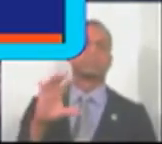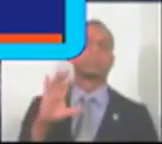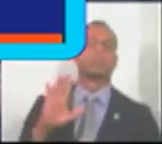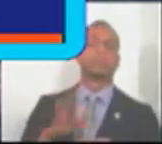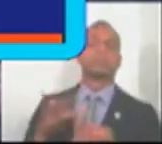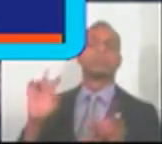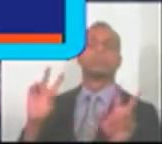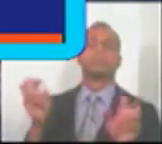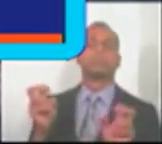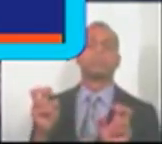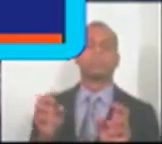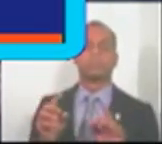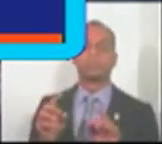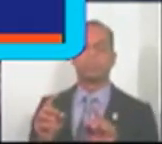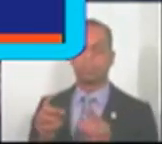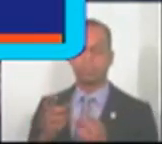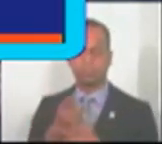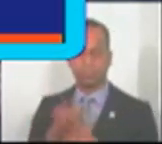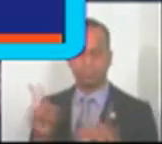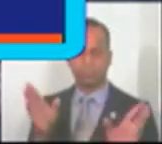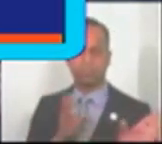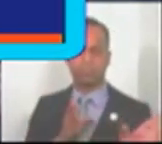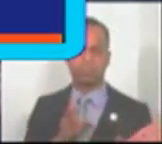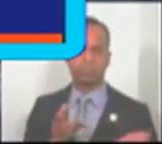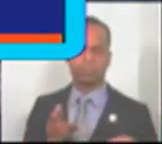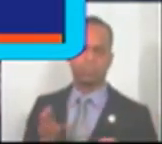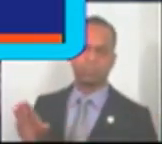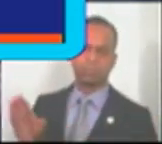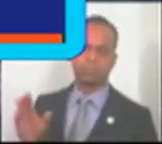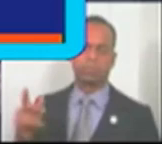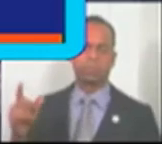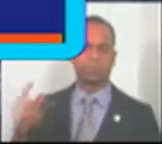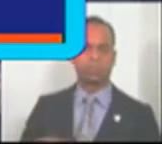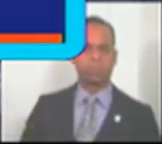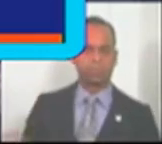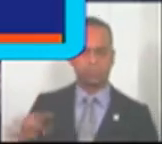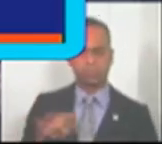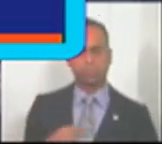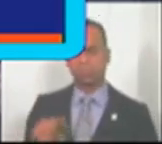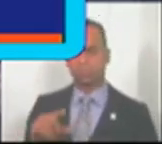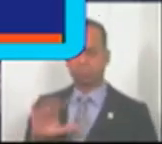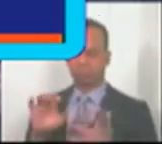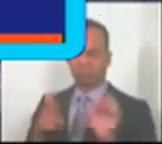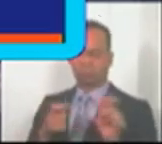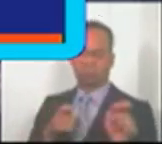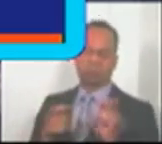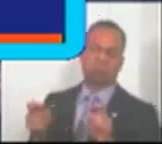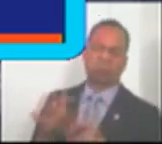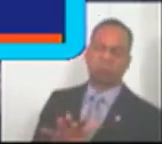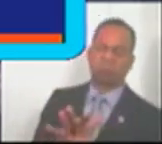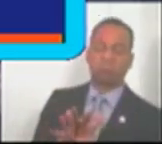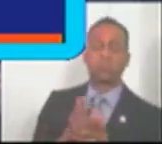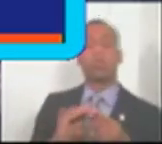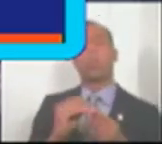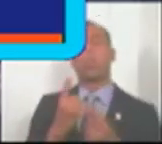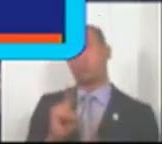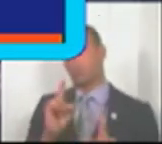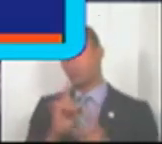democracia orgánica en que vivíamos, los dictadores además siempre hablan de